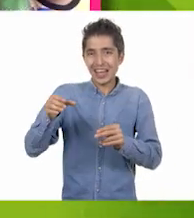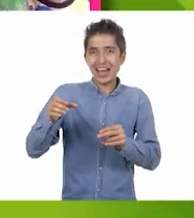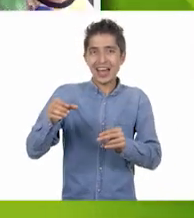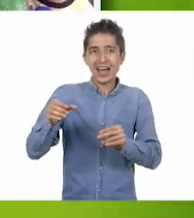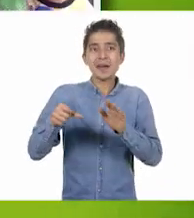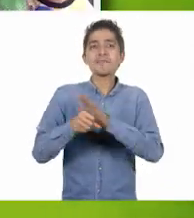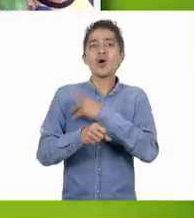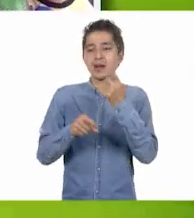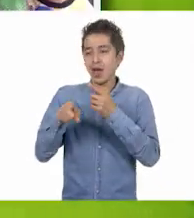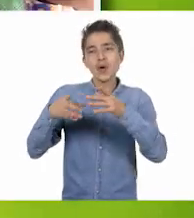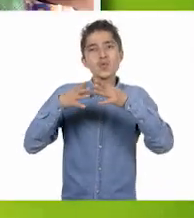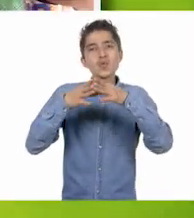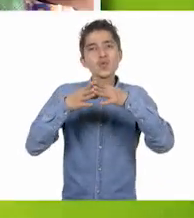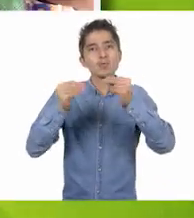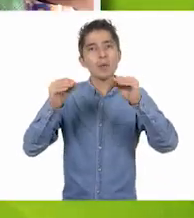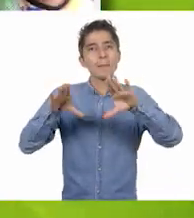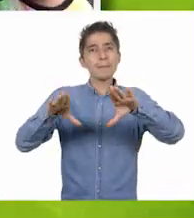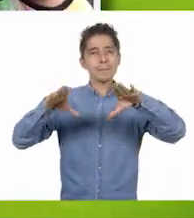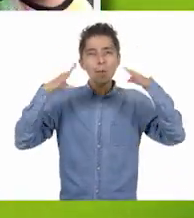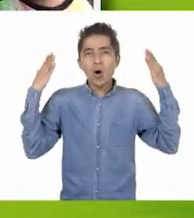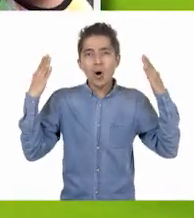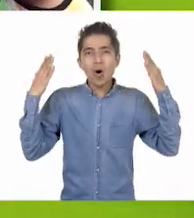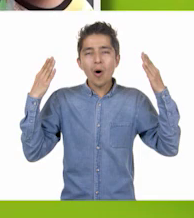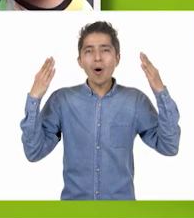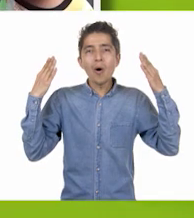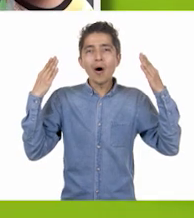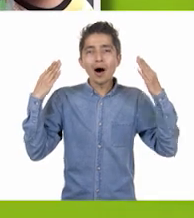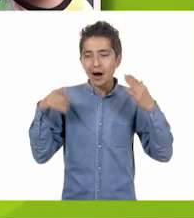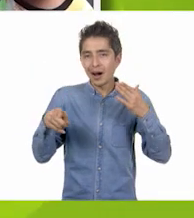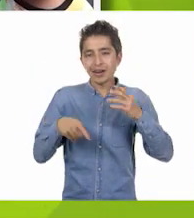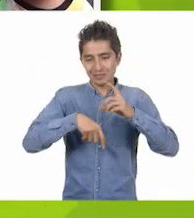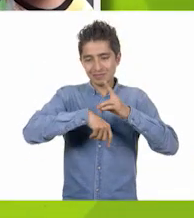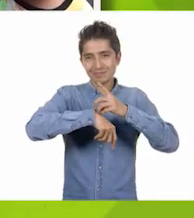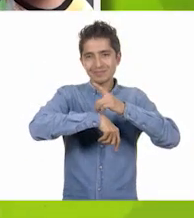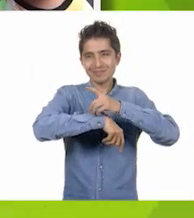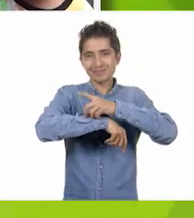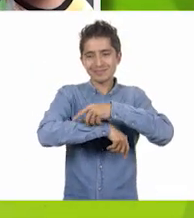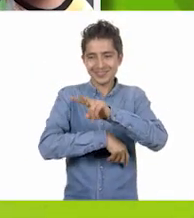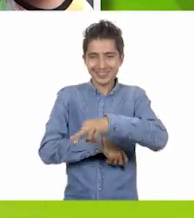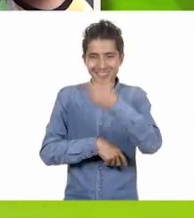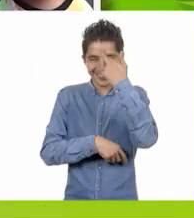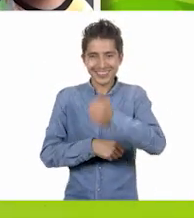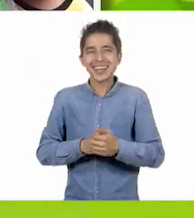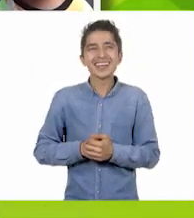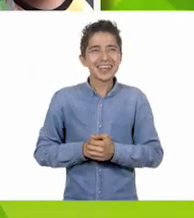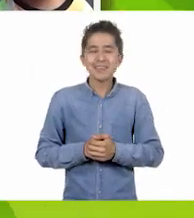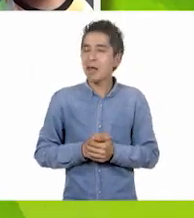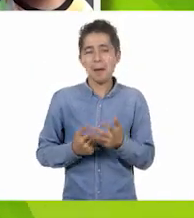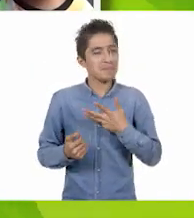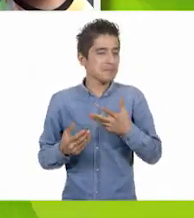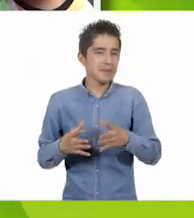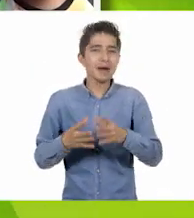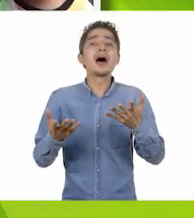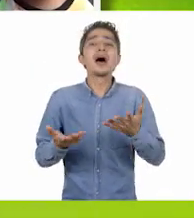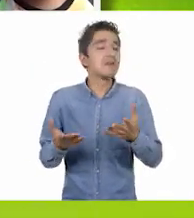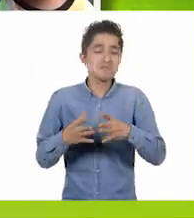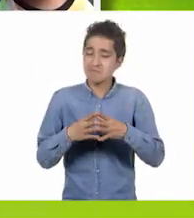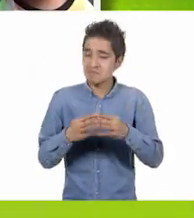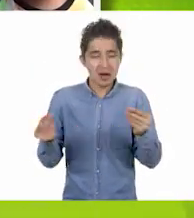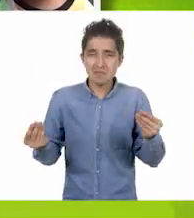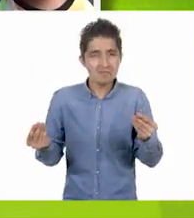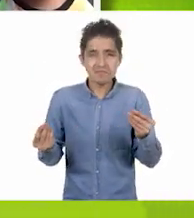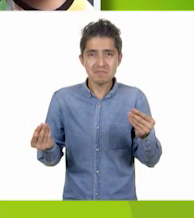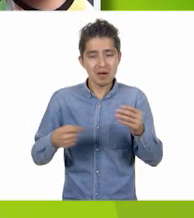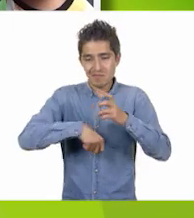veloces. Uy, ya vi yo que tus dinosaurios son veloces. Sí, es cierto. Ya no están. Ahora ya no existen,